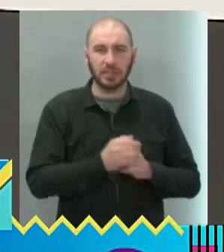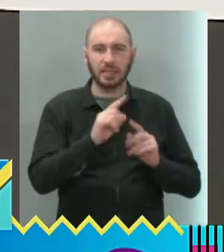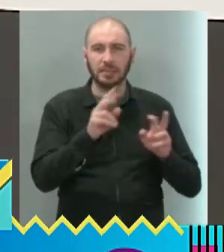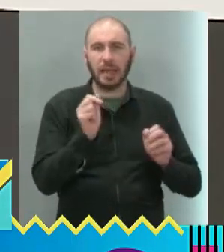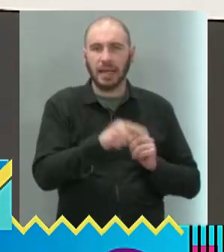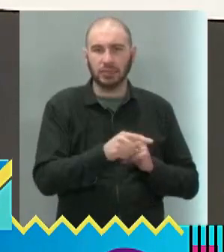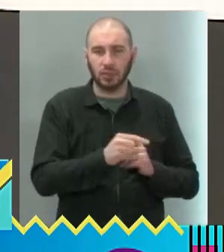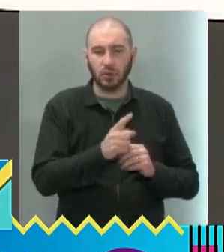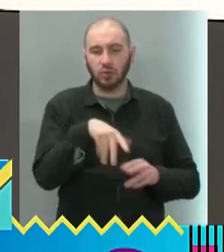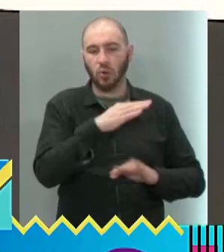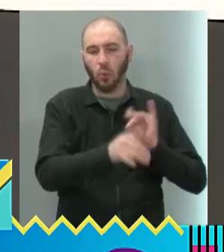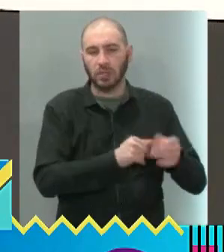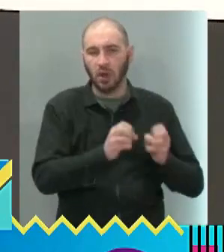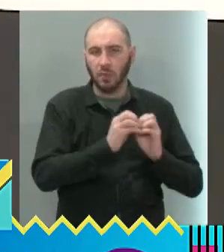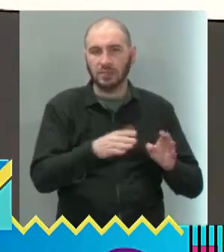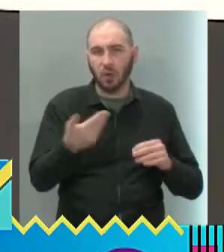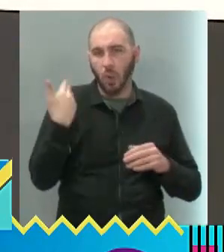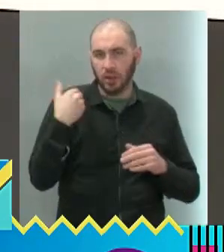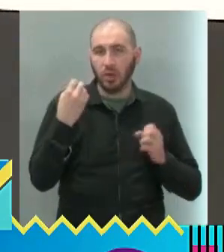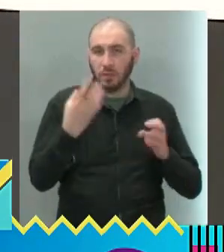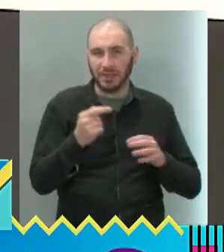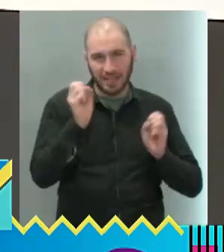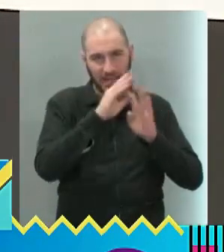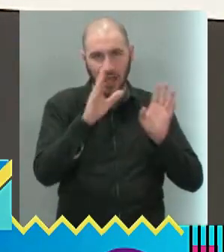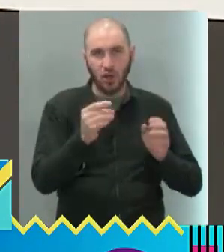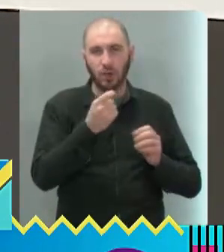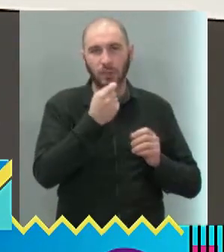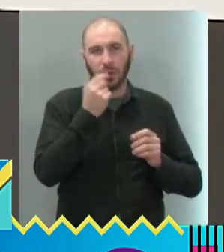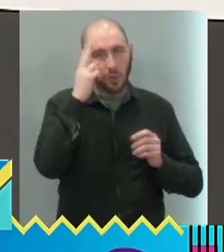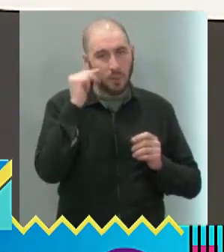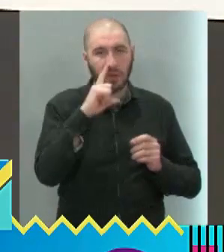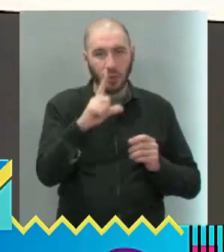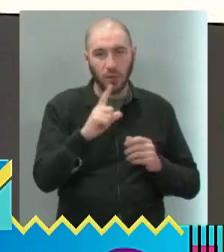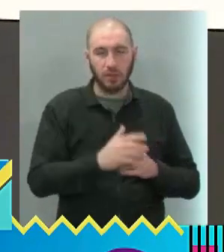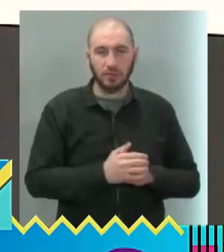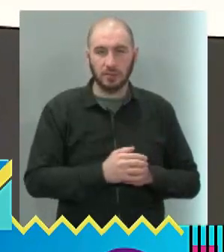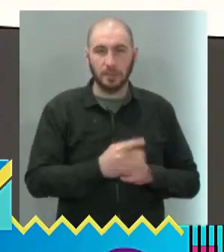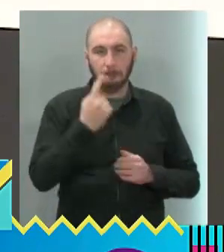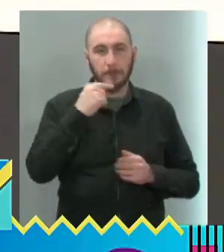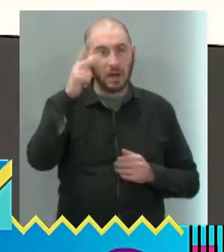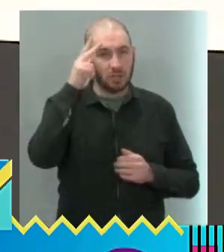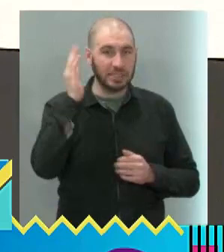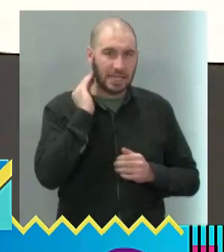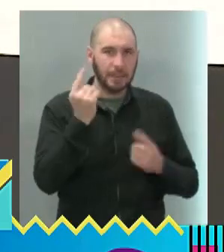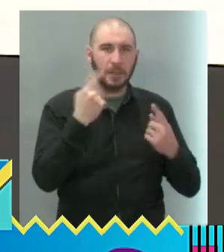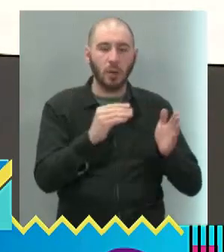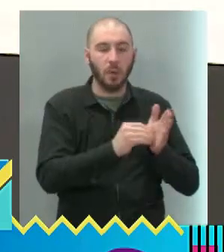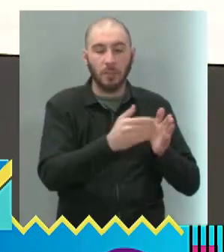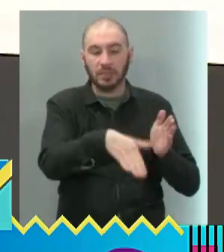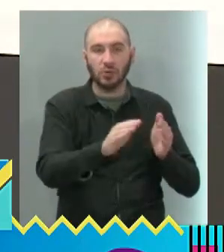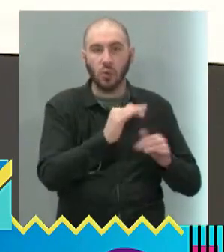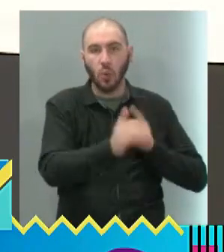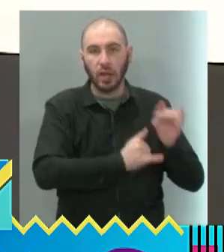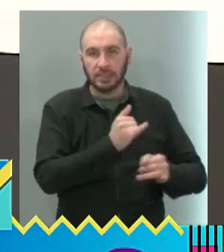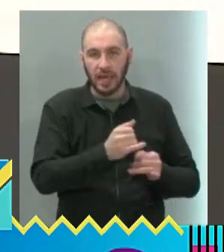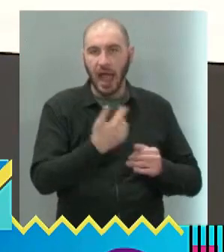eso. Podemos decir cuándo nació, porque lo tenemos en claro, decimos, bueno, 9 de julio de 1816, pero ¿en qué momento podemos decir